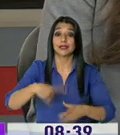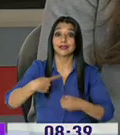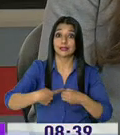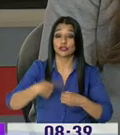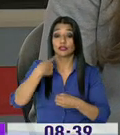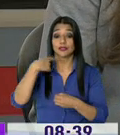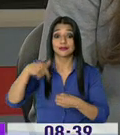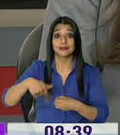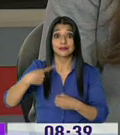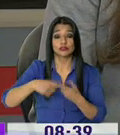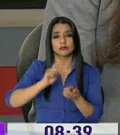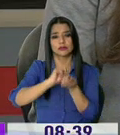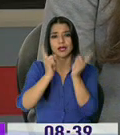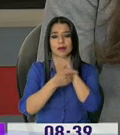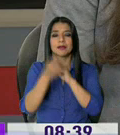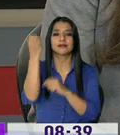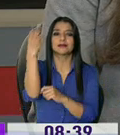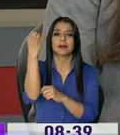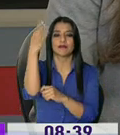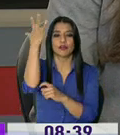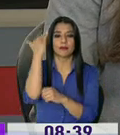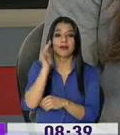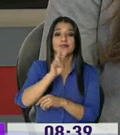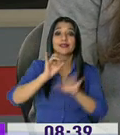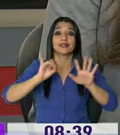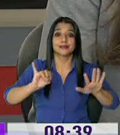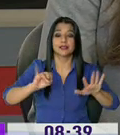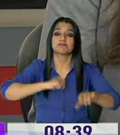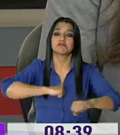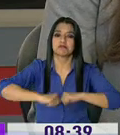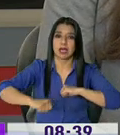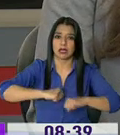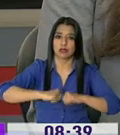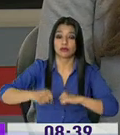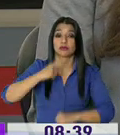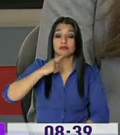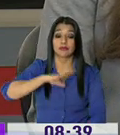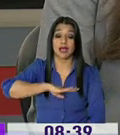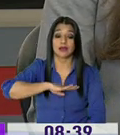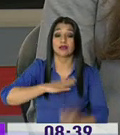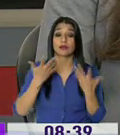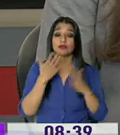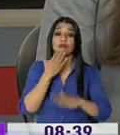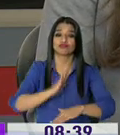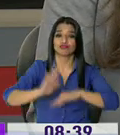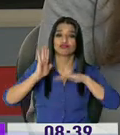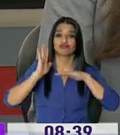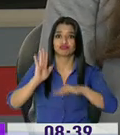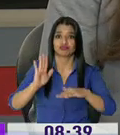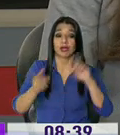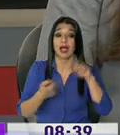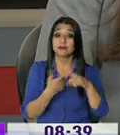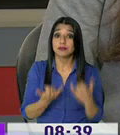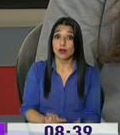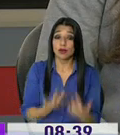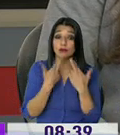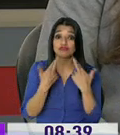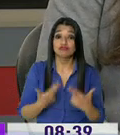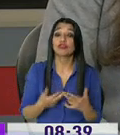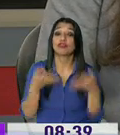capital cambiaría a semáforo amarillo el 26 de mayo. Esto tras un compromiso del alcalde Jorge Yunda, quien aún no lo ha